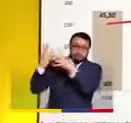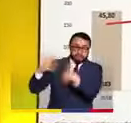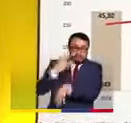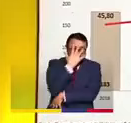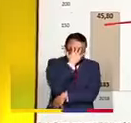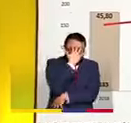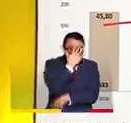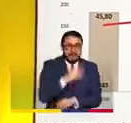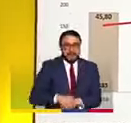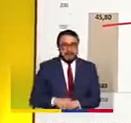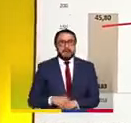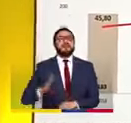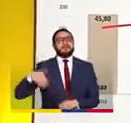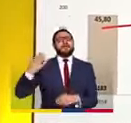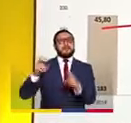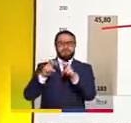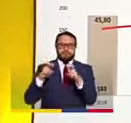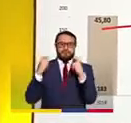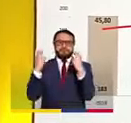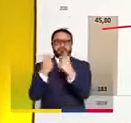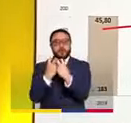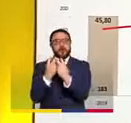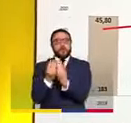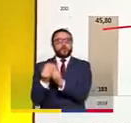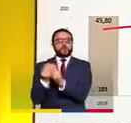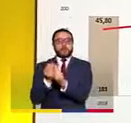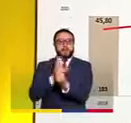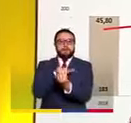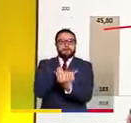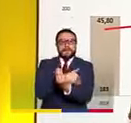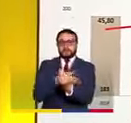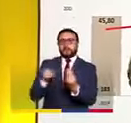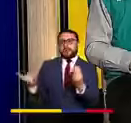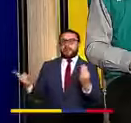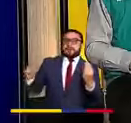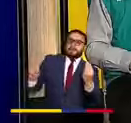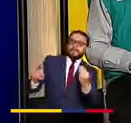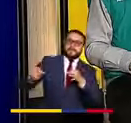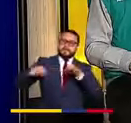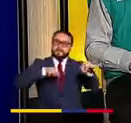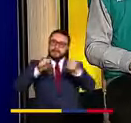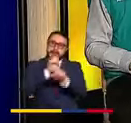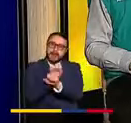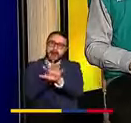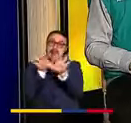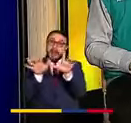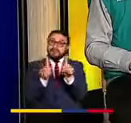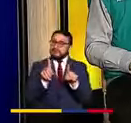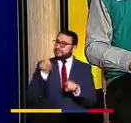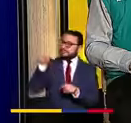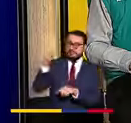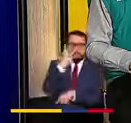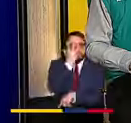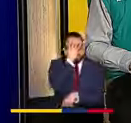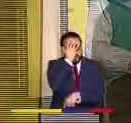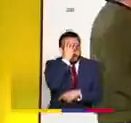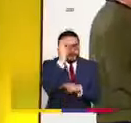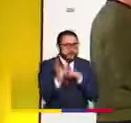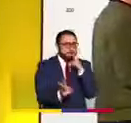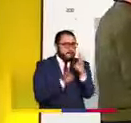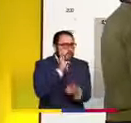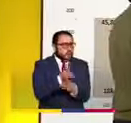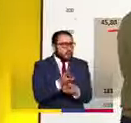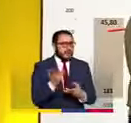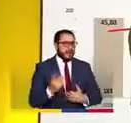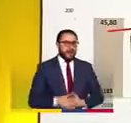Ya en el Consejo de Ministros, el ministro nos explicará por qué, pero esto es una vergüenza mundial. Con la